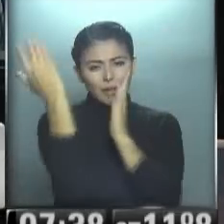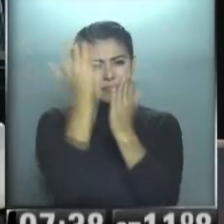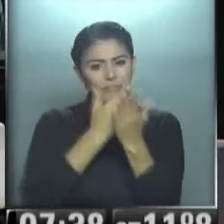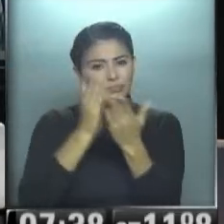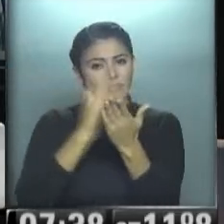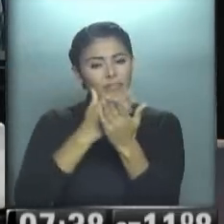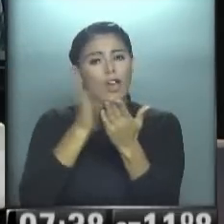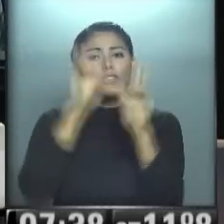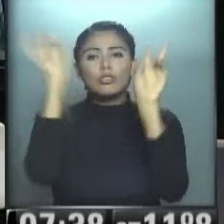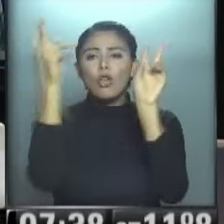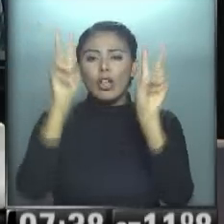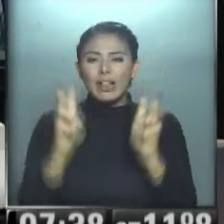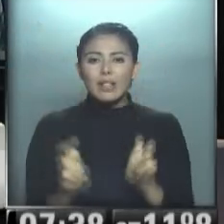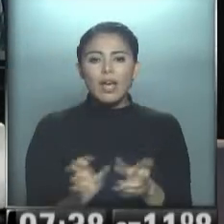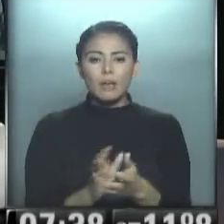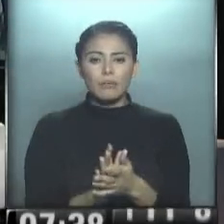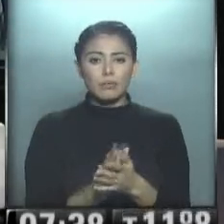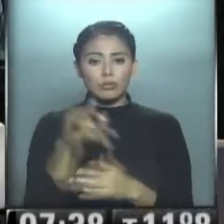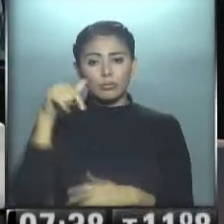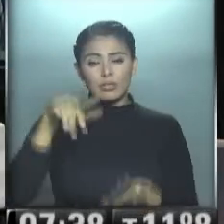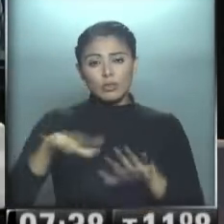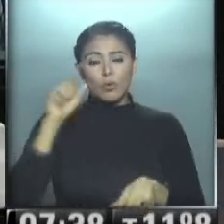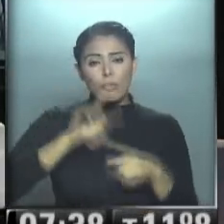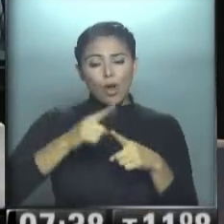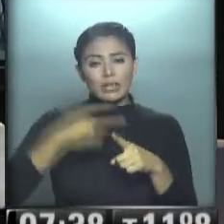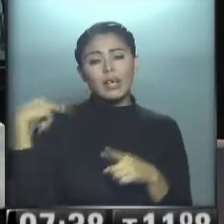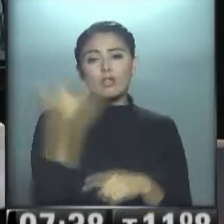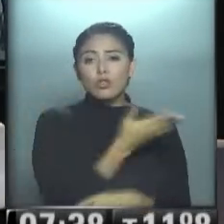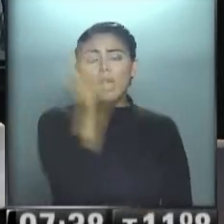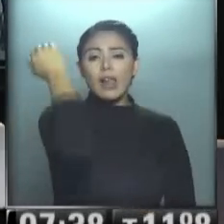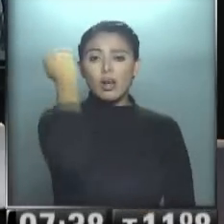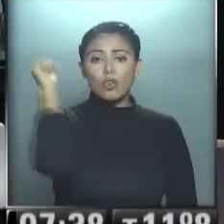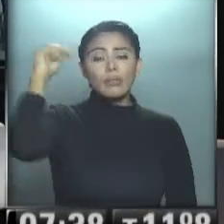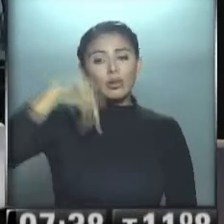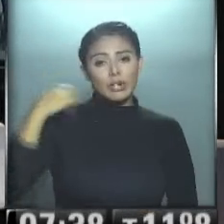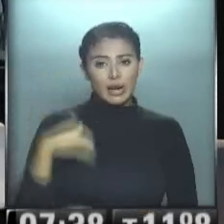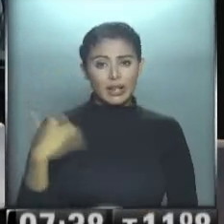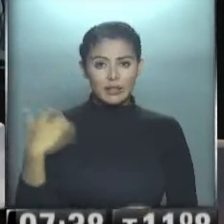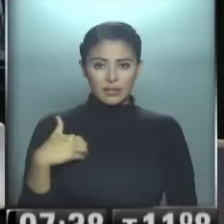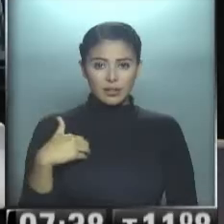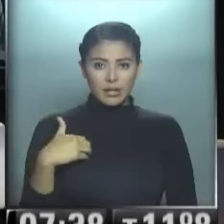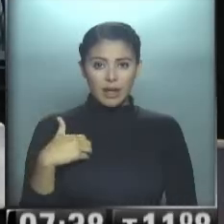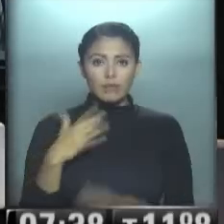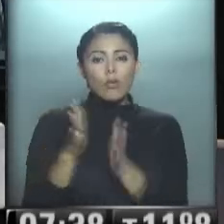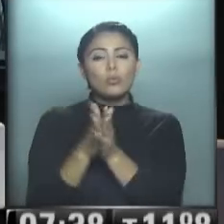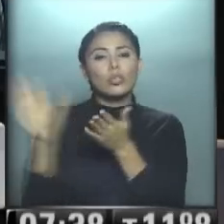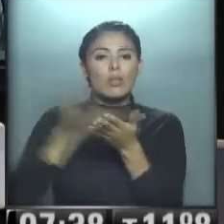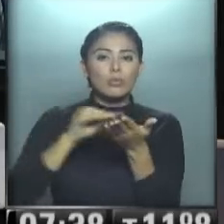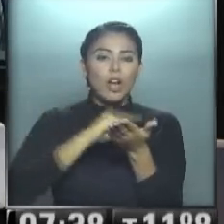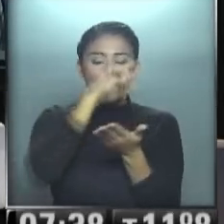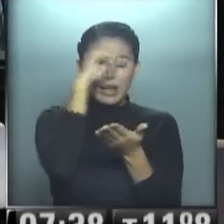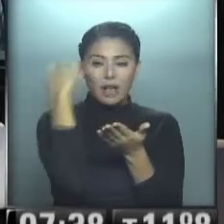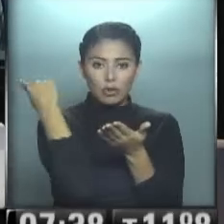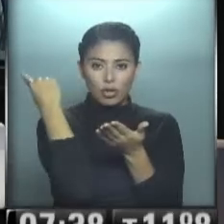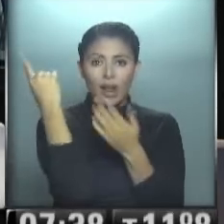prácticamente todos los temas que tienen que ver con la actualidad política, social, económica de la República Argentina, con los diputados nacionales,